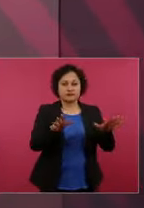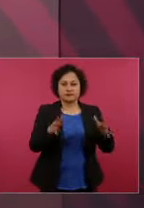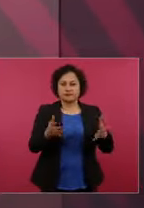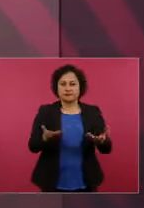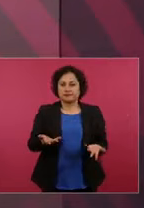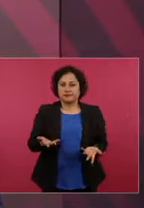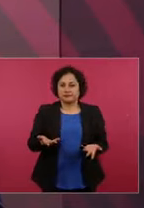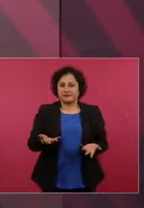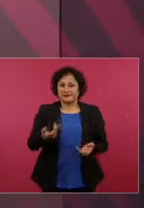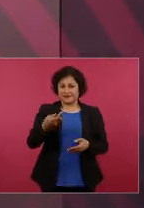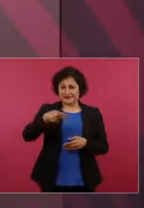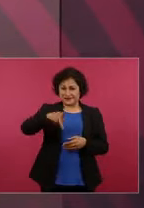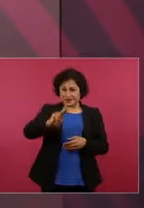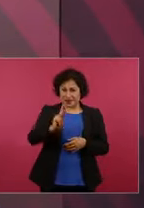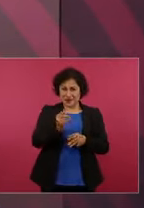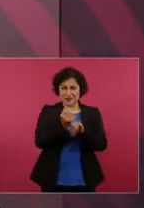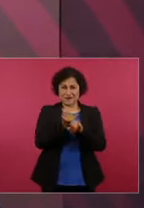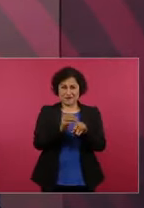falsa,